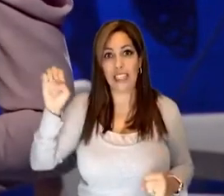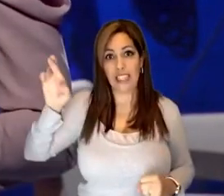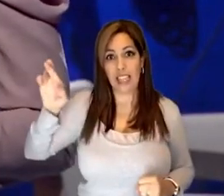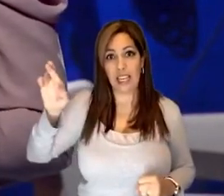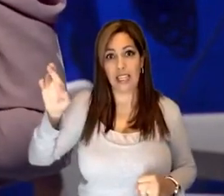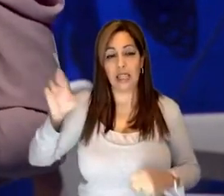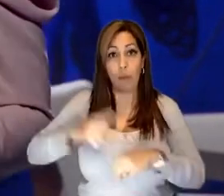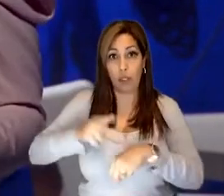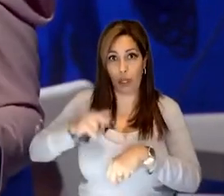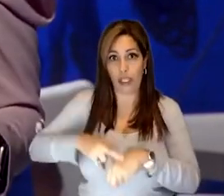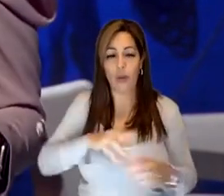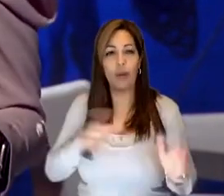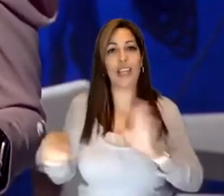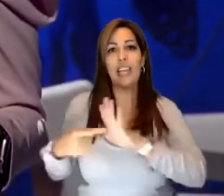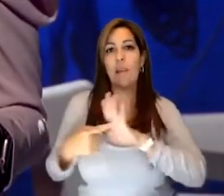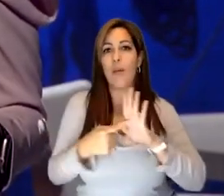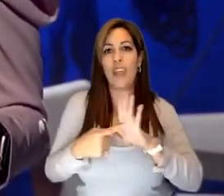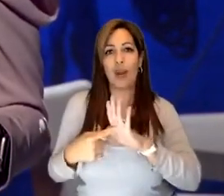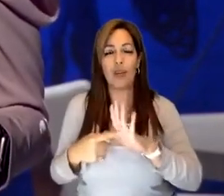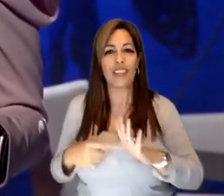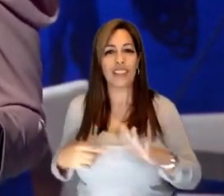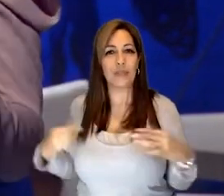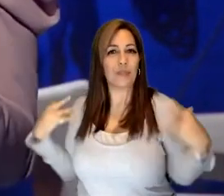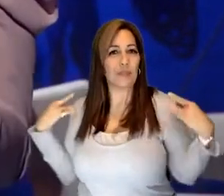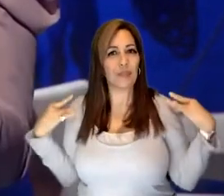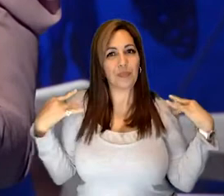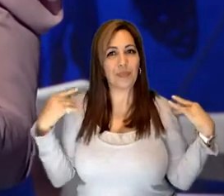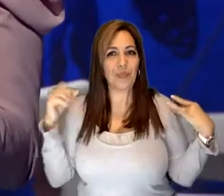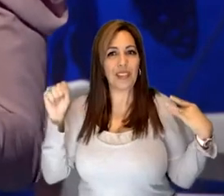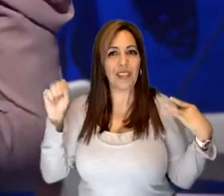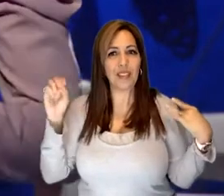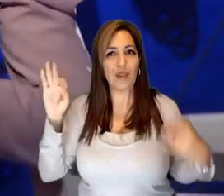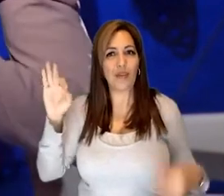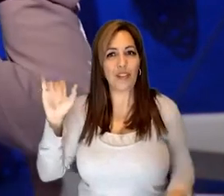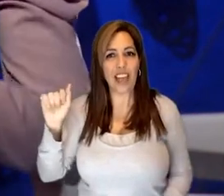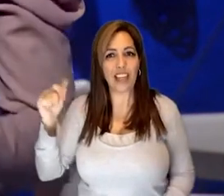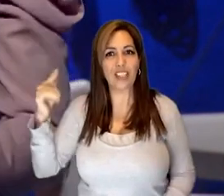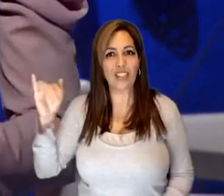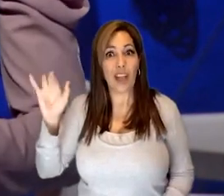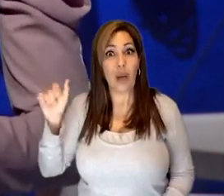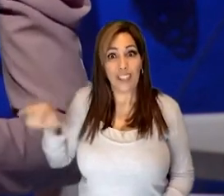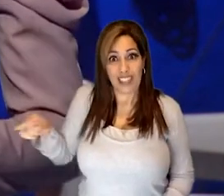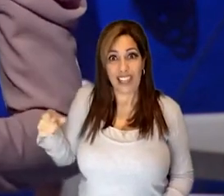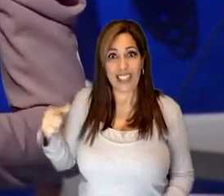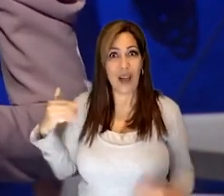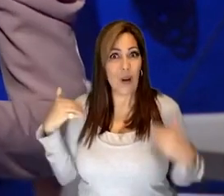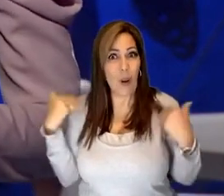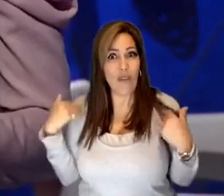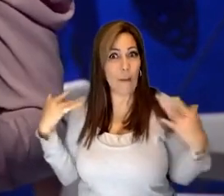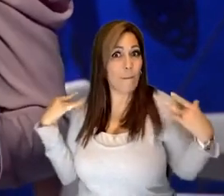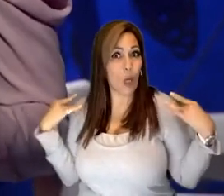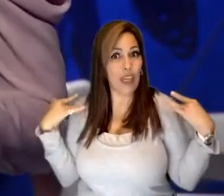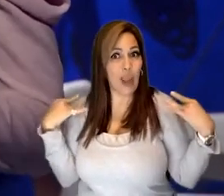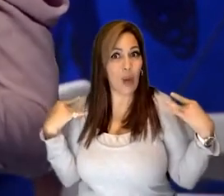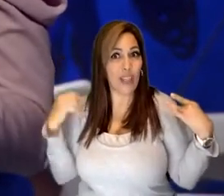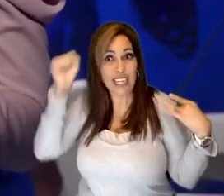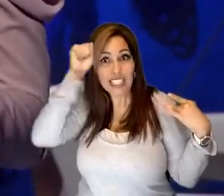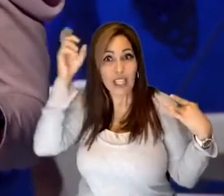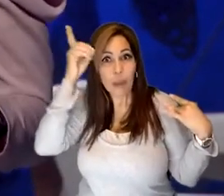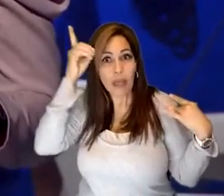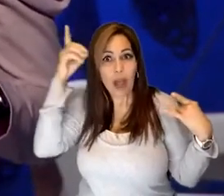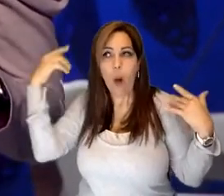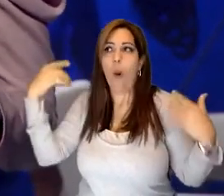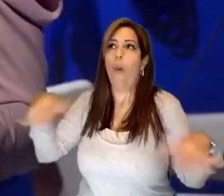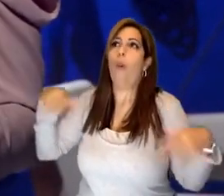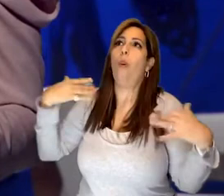Nilda Morales, y la modelo Sofía Giraud, ¿sí? Ustedes la conocen, la joven modelo con síndrome de Down que se ha